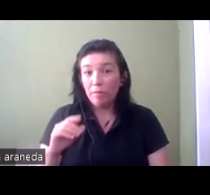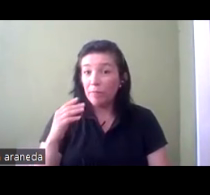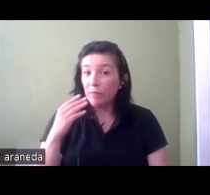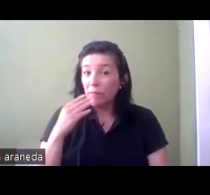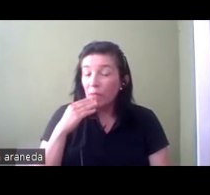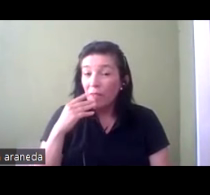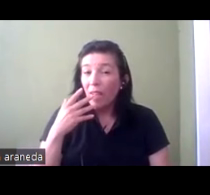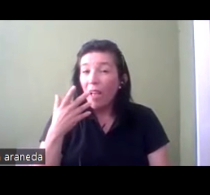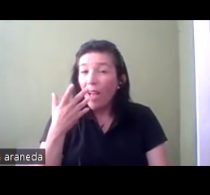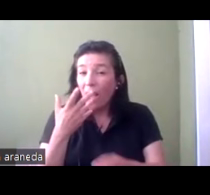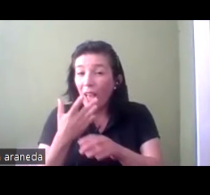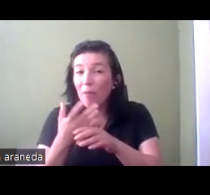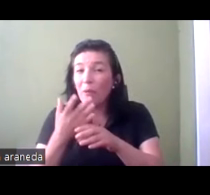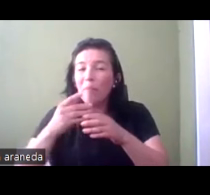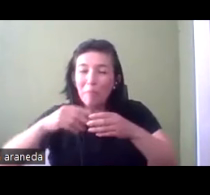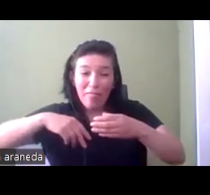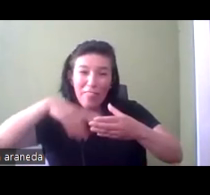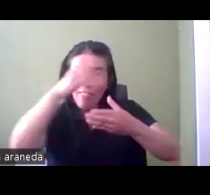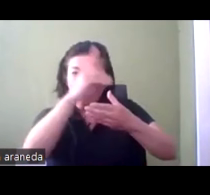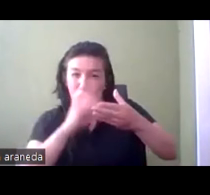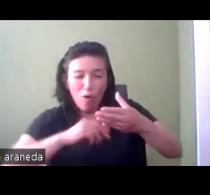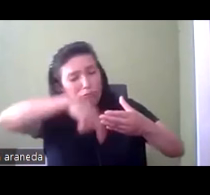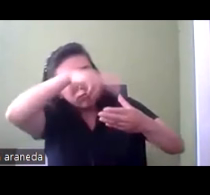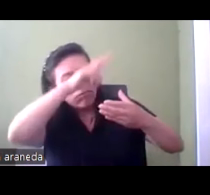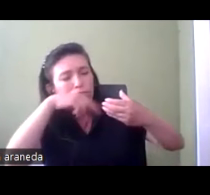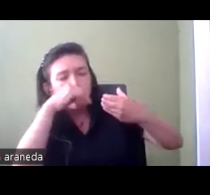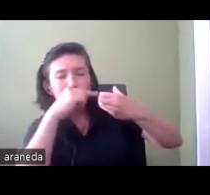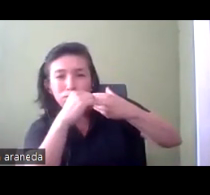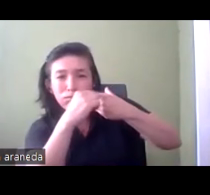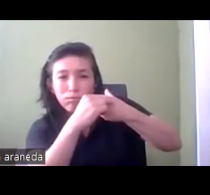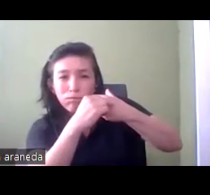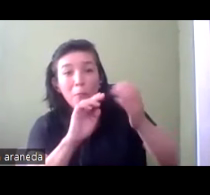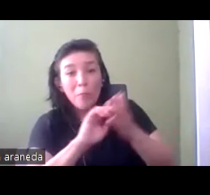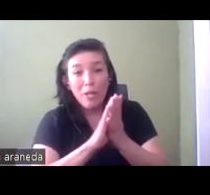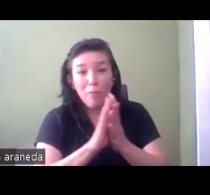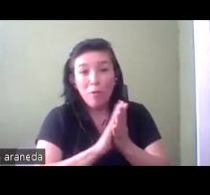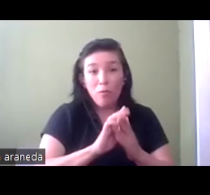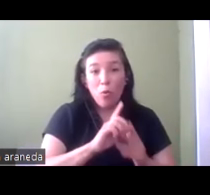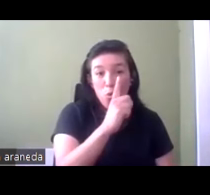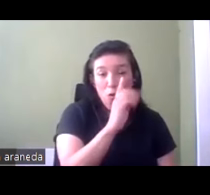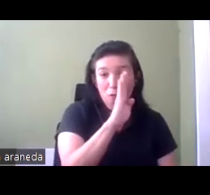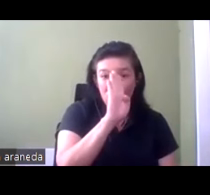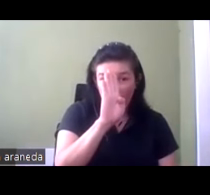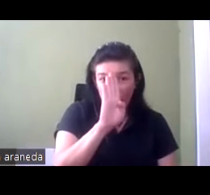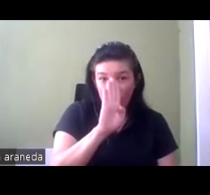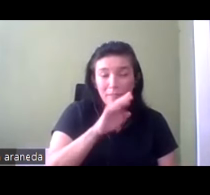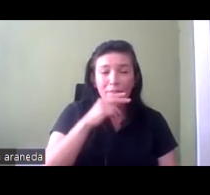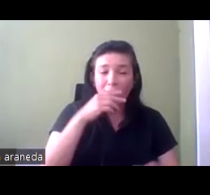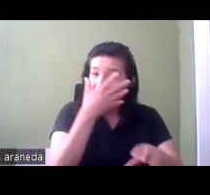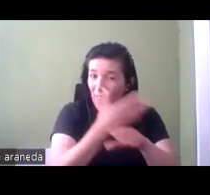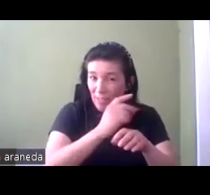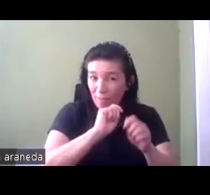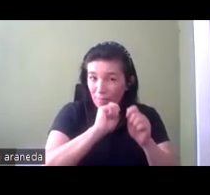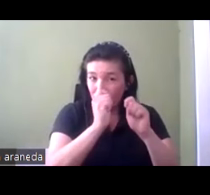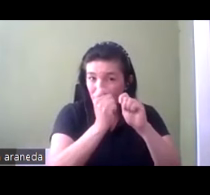muchos de los elementos decorativos que vemos en el estilo transición, vemos que también comienzan a aparecer